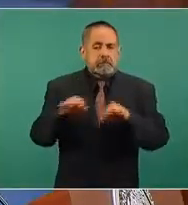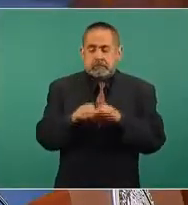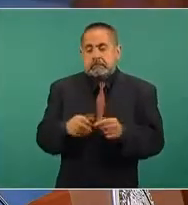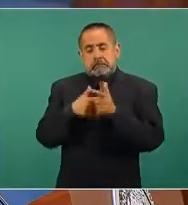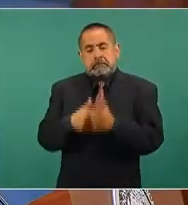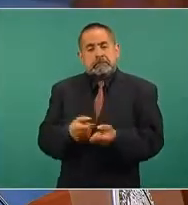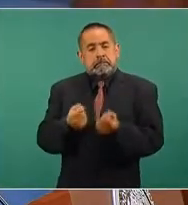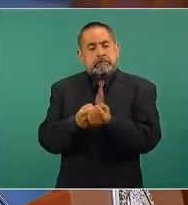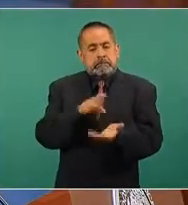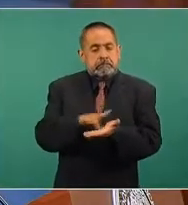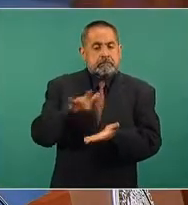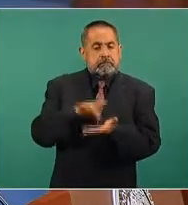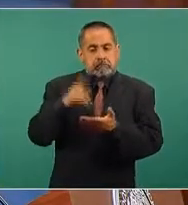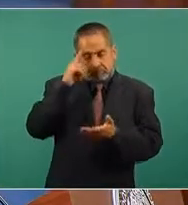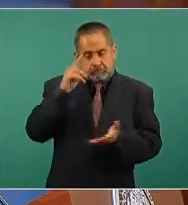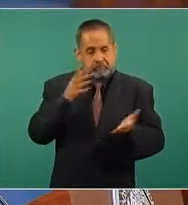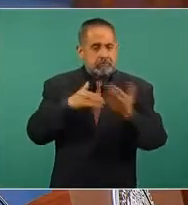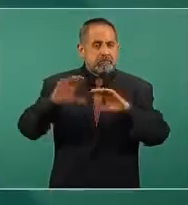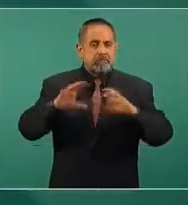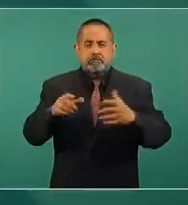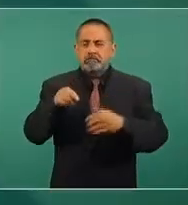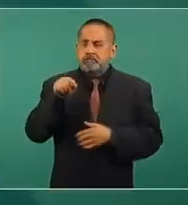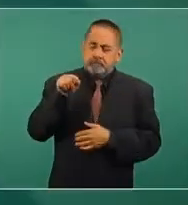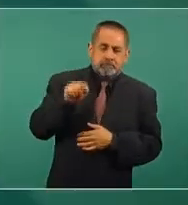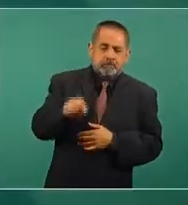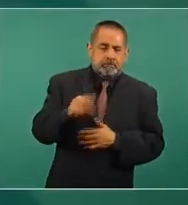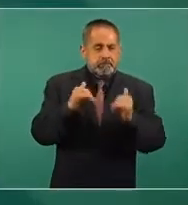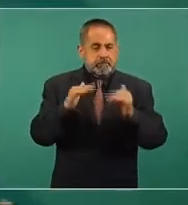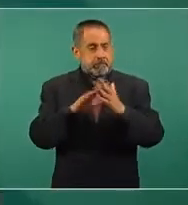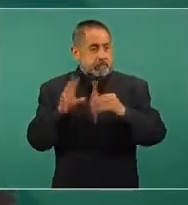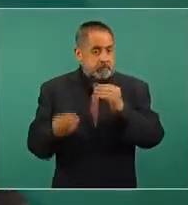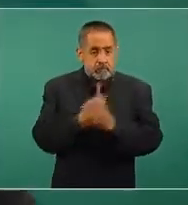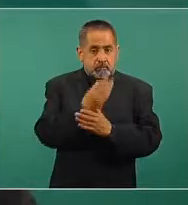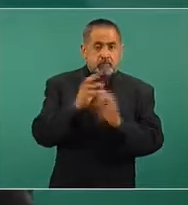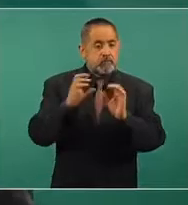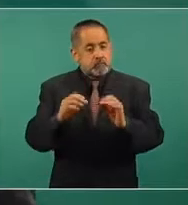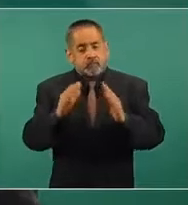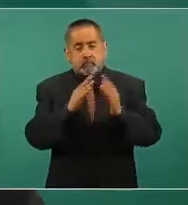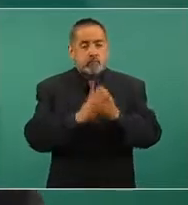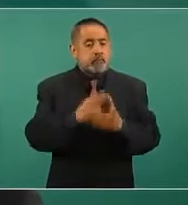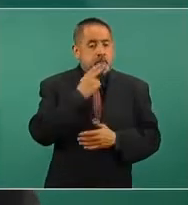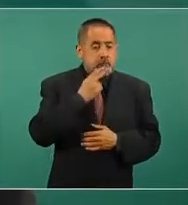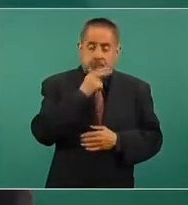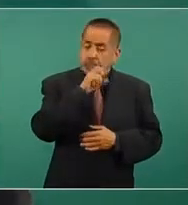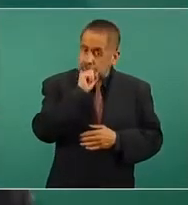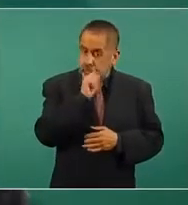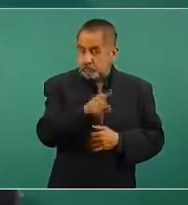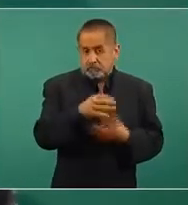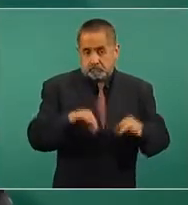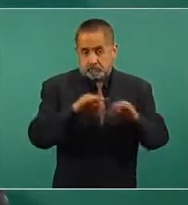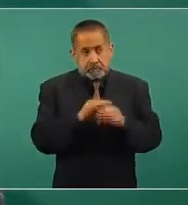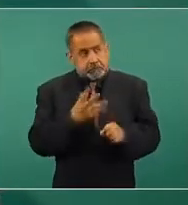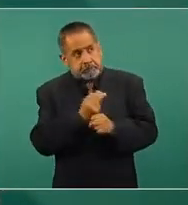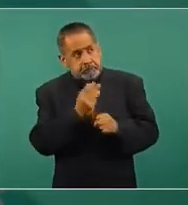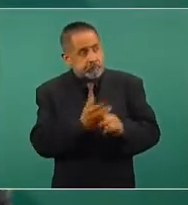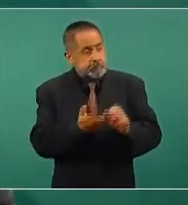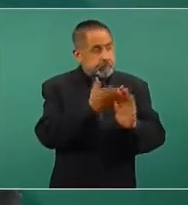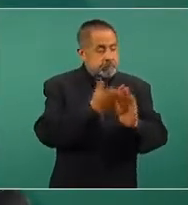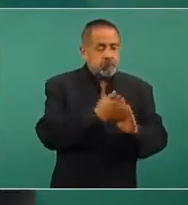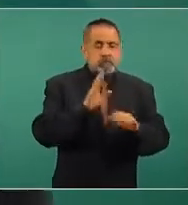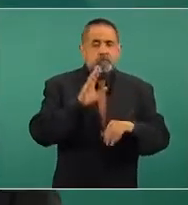apoyando al desarrollo de tanto el segmento de viviendas nuevas, viviendas usadas, que también es muy importante, como mejoramientos